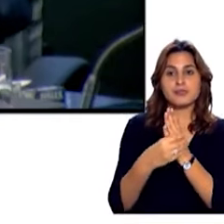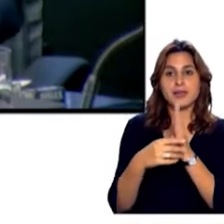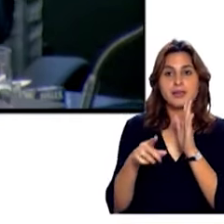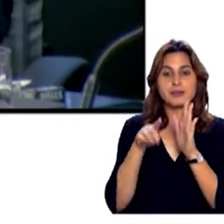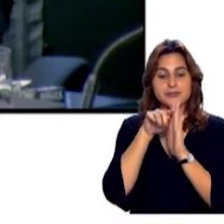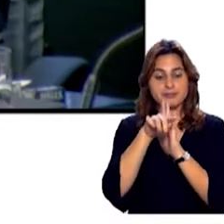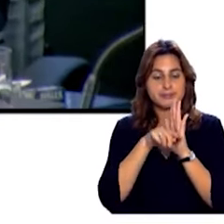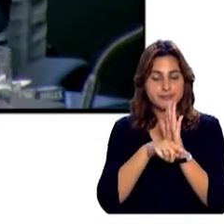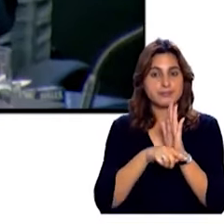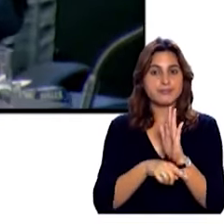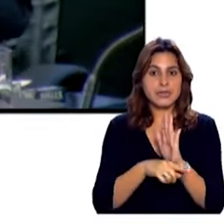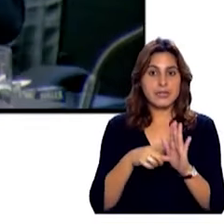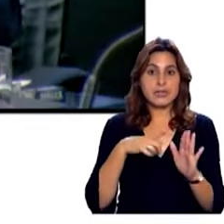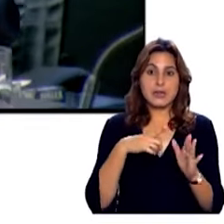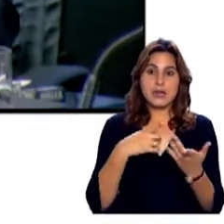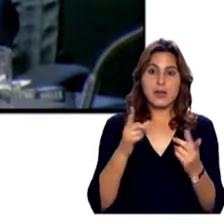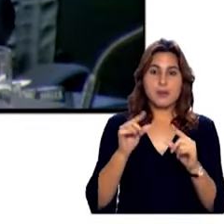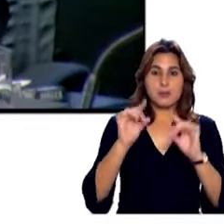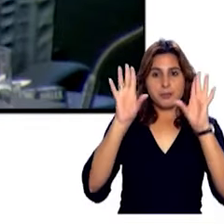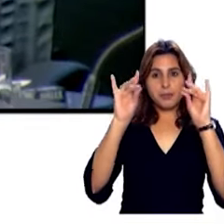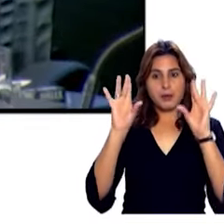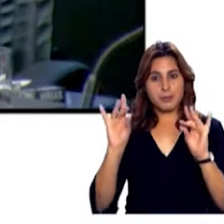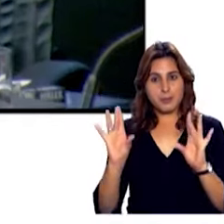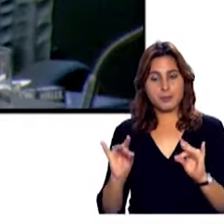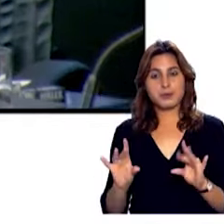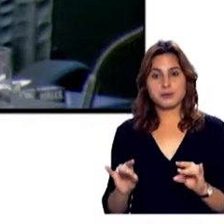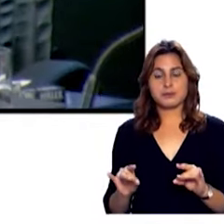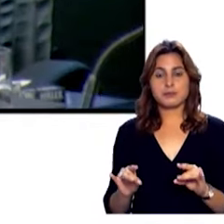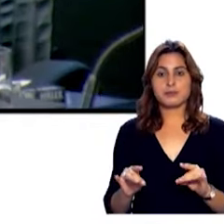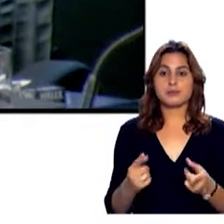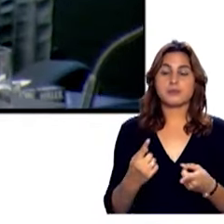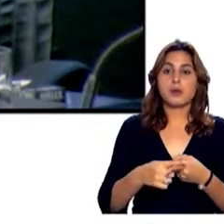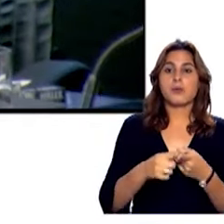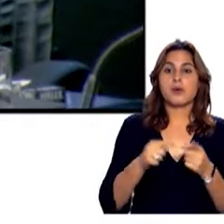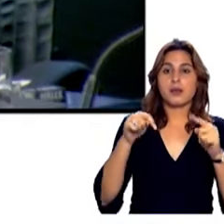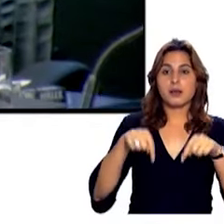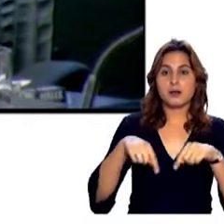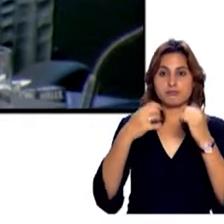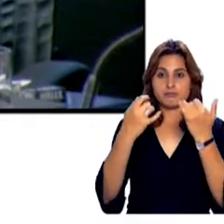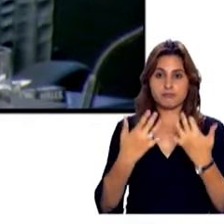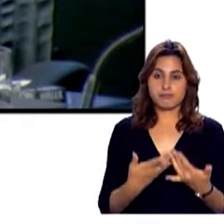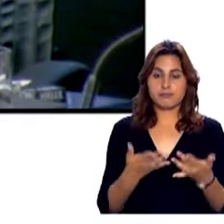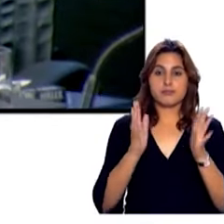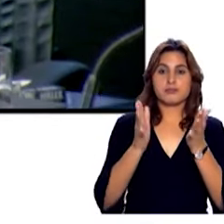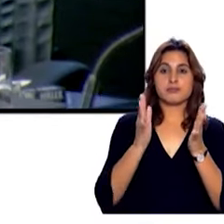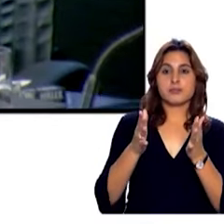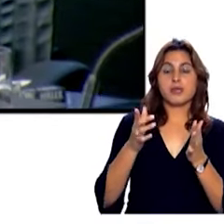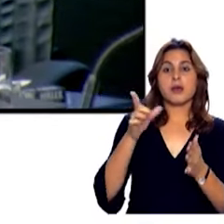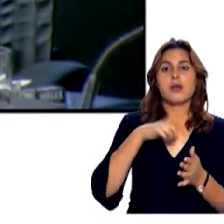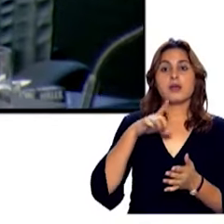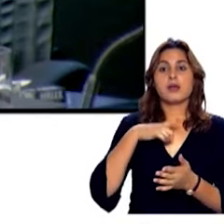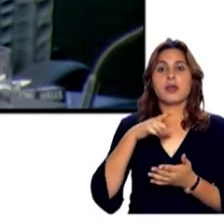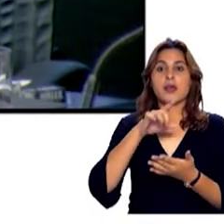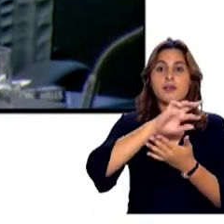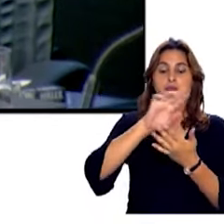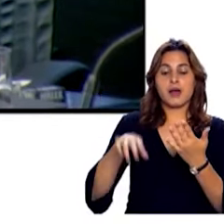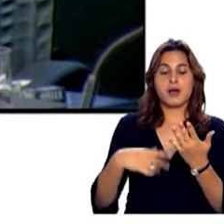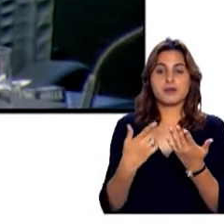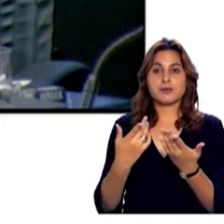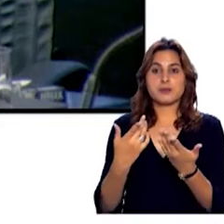como como ya se ha puesto aquí de manifiesto en muchas otras conferencias en dos conceptos fundamentales por un lado el de interés